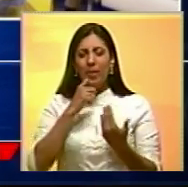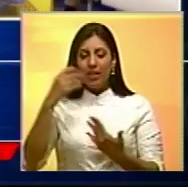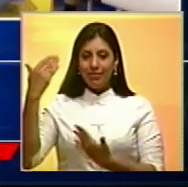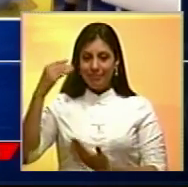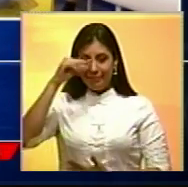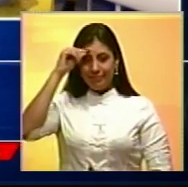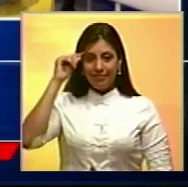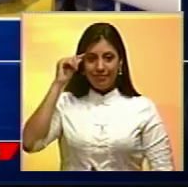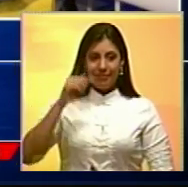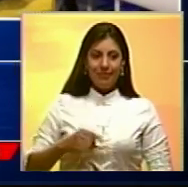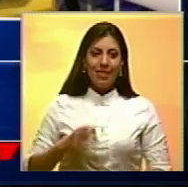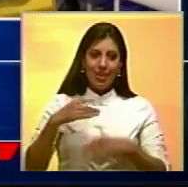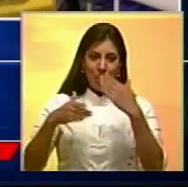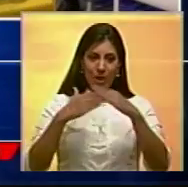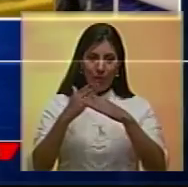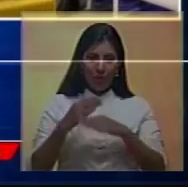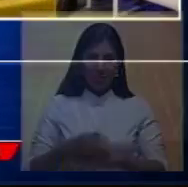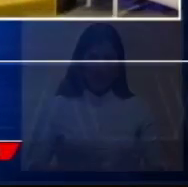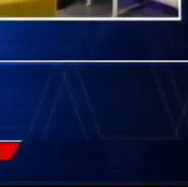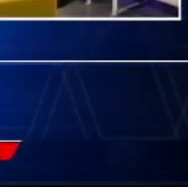con Endrina Yepes al regreso.